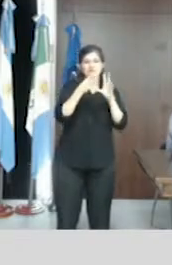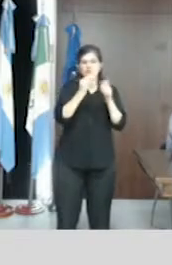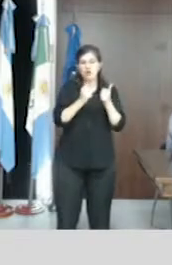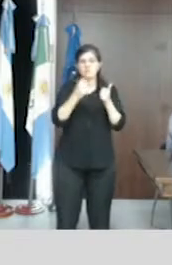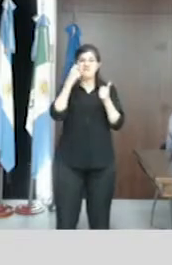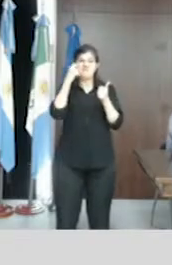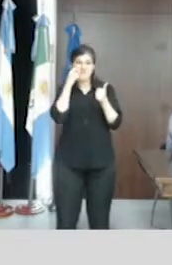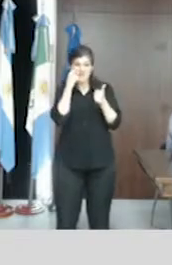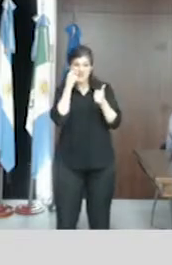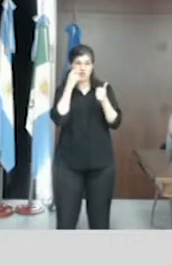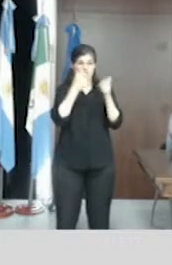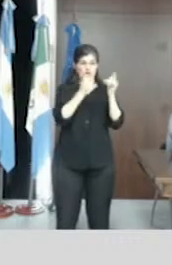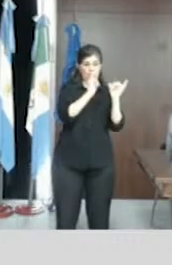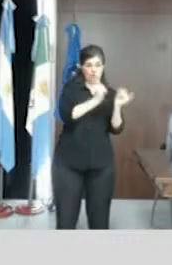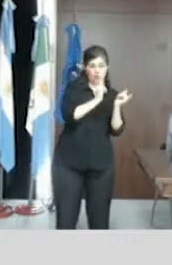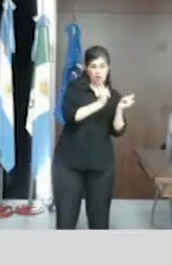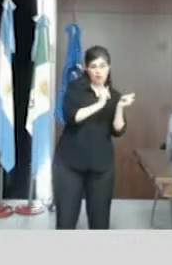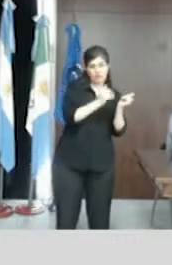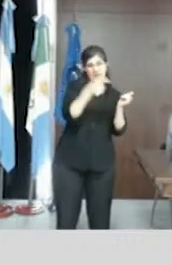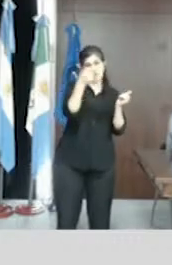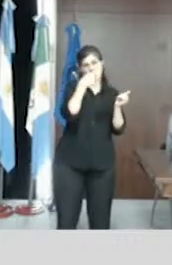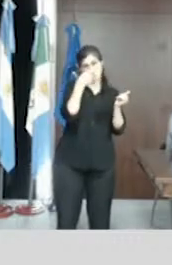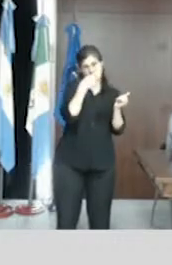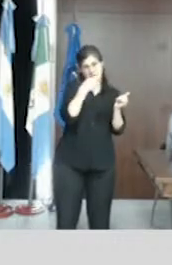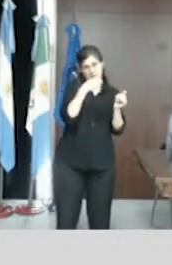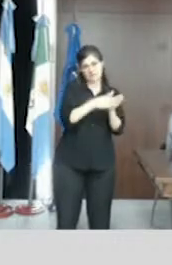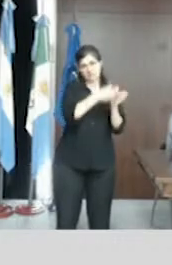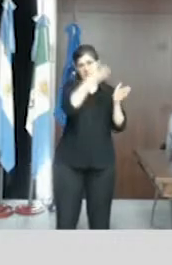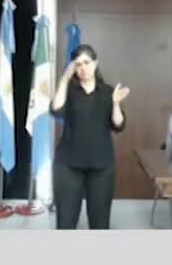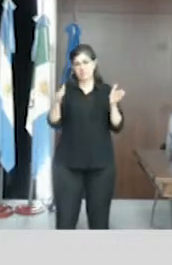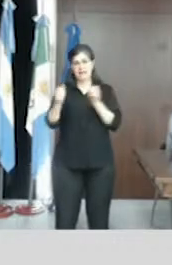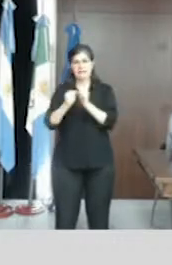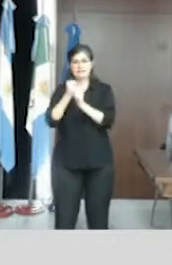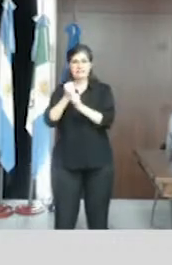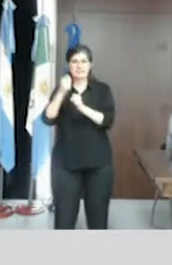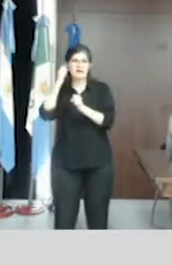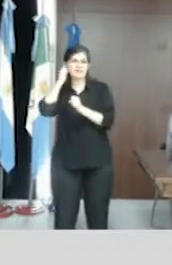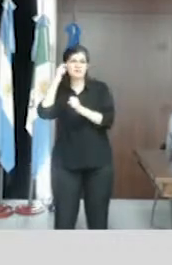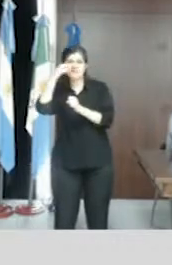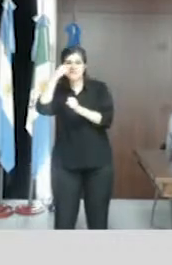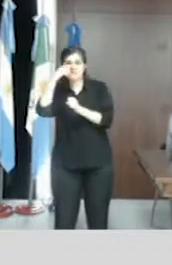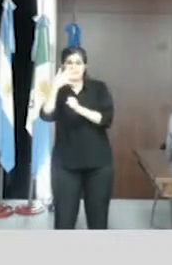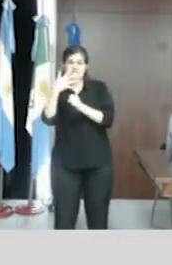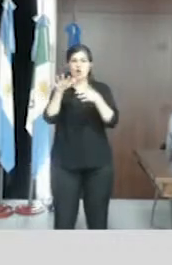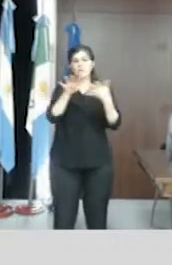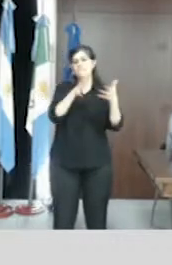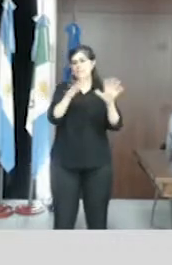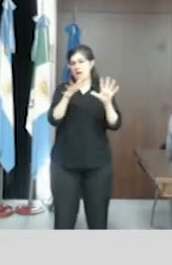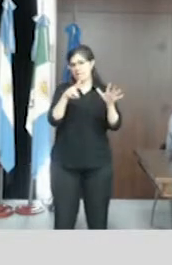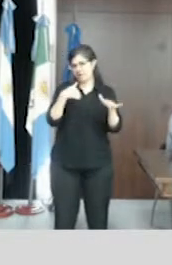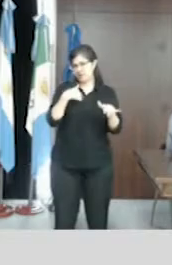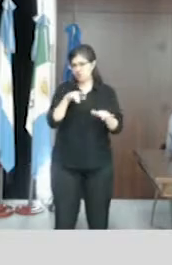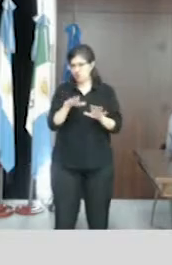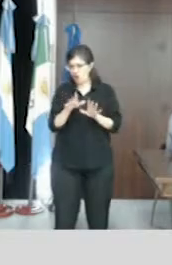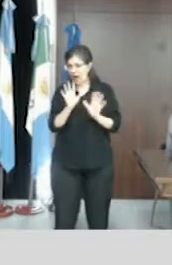viejos jóvenes que a partir de la jubilación y hasta los 75 todavía más o menos andamos. Yo estoy pisando el palo ahí, me